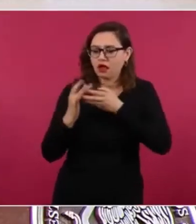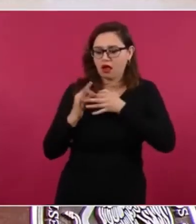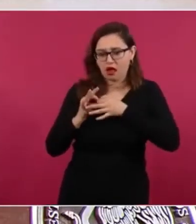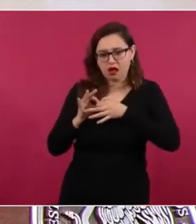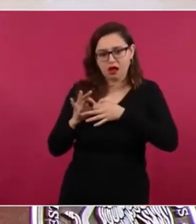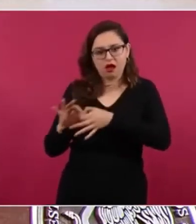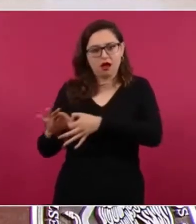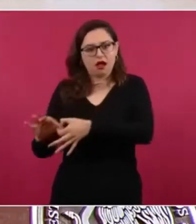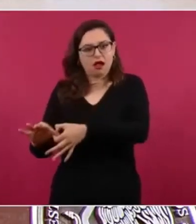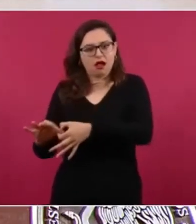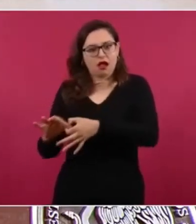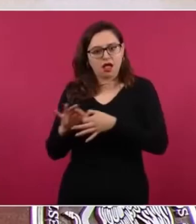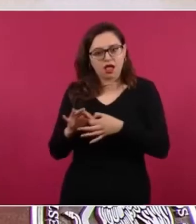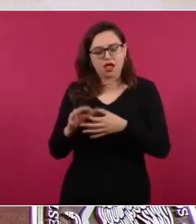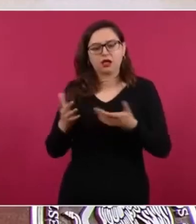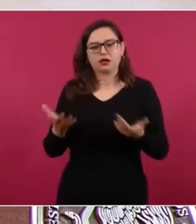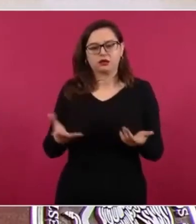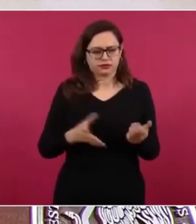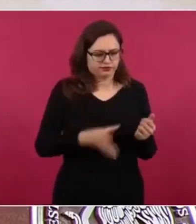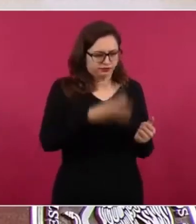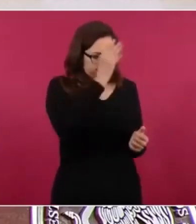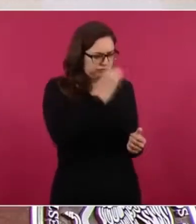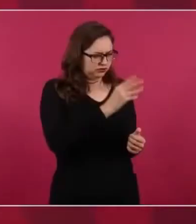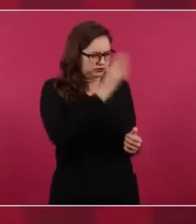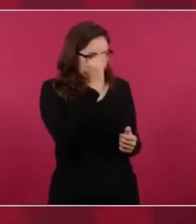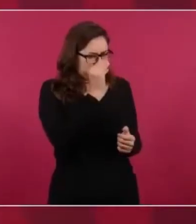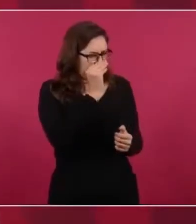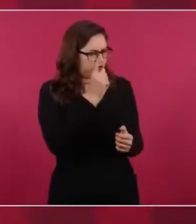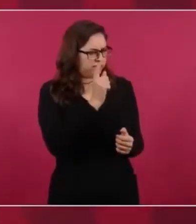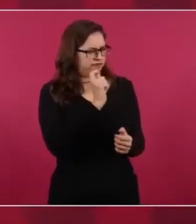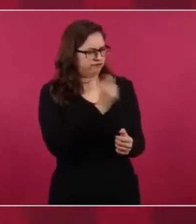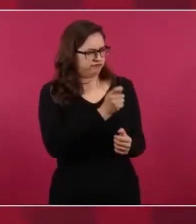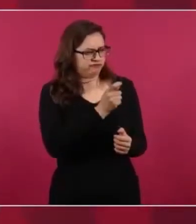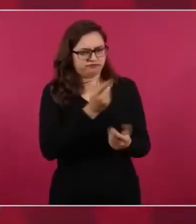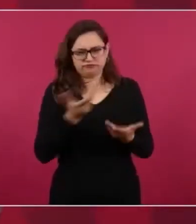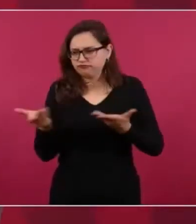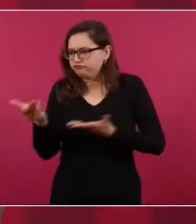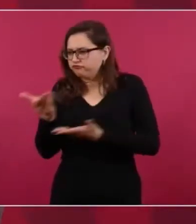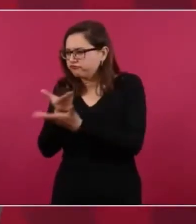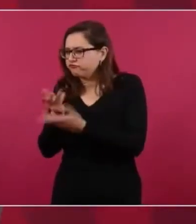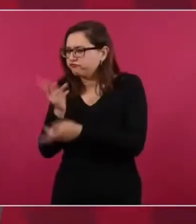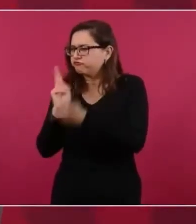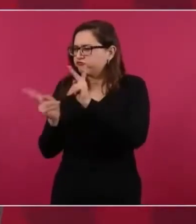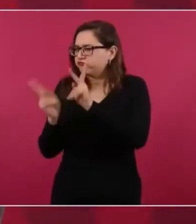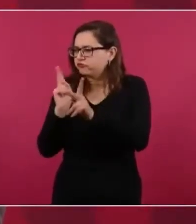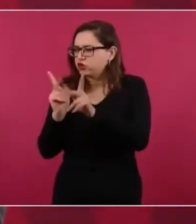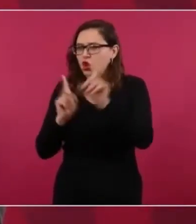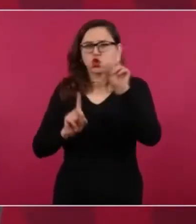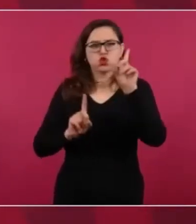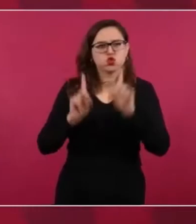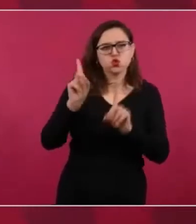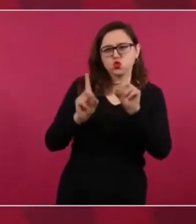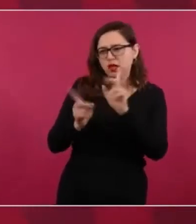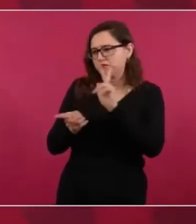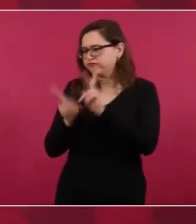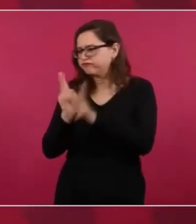se socializan los conocimientos, se socializan los problemas. Hay muchos niños,